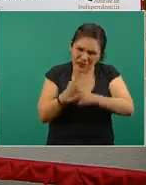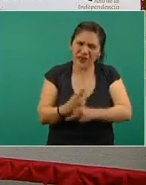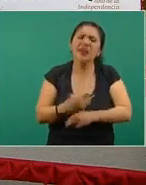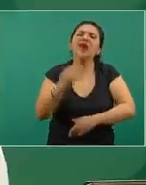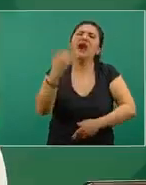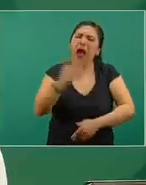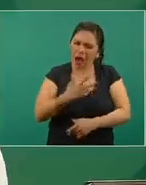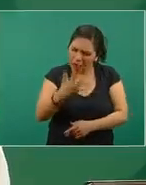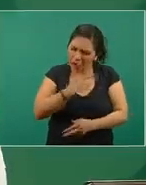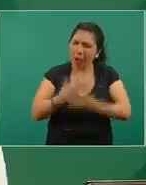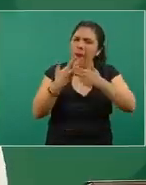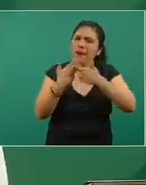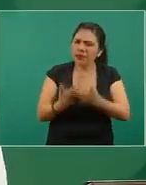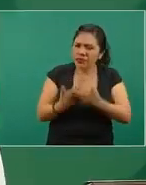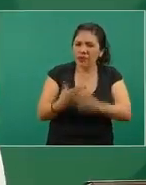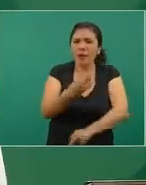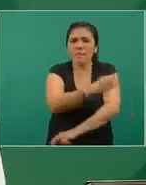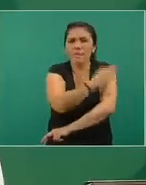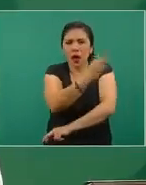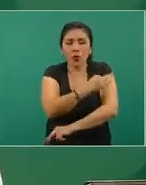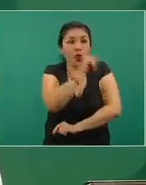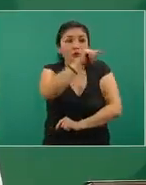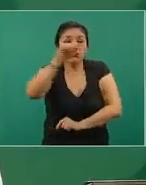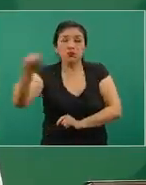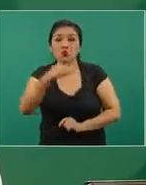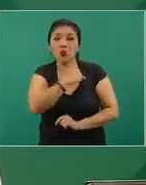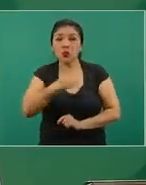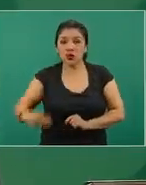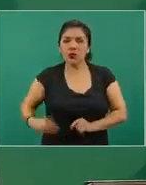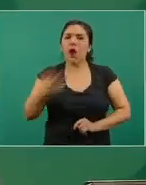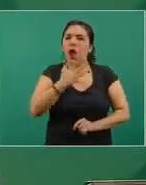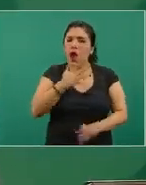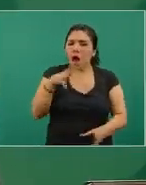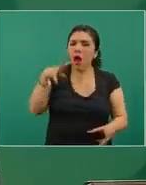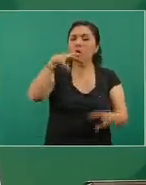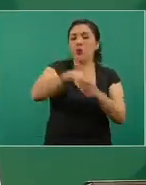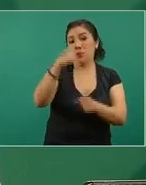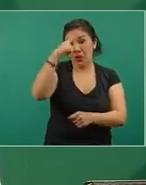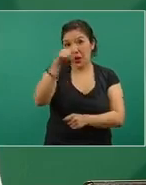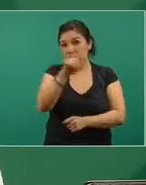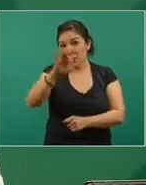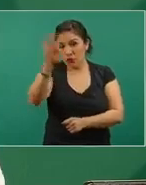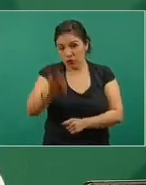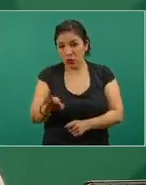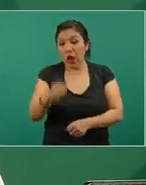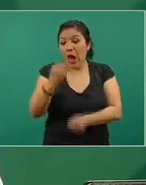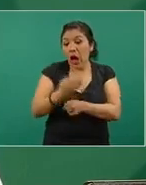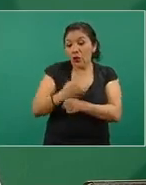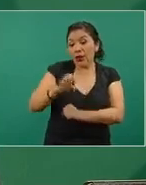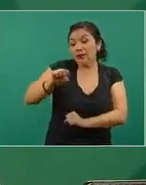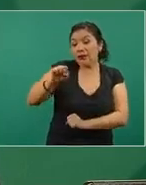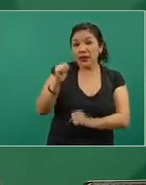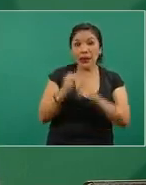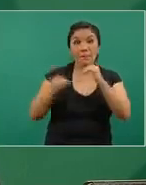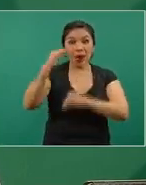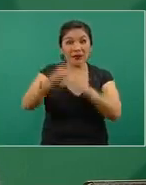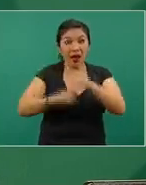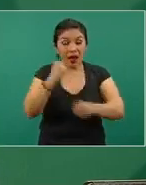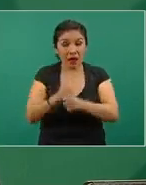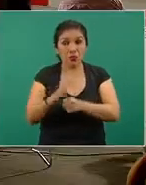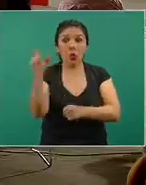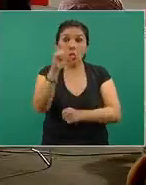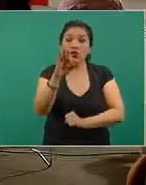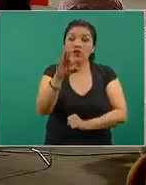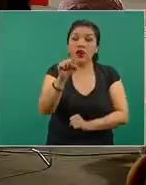vacuna y en estos municipios se llegará a la cobertura completa, por ahora de 60 y más, cuando venga la fase 2,